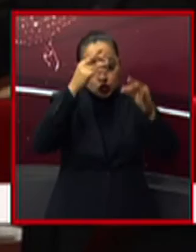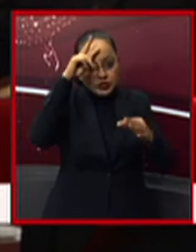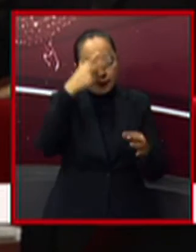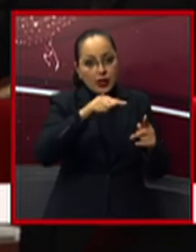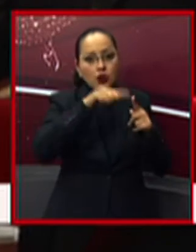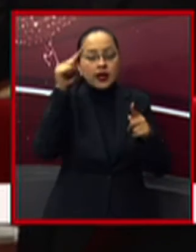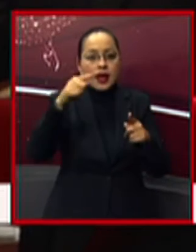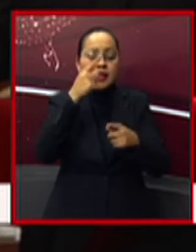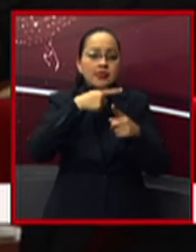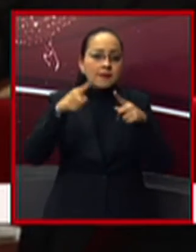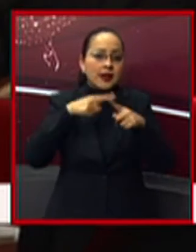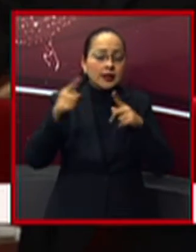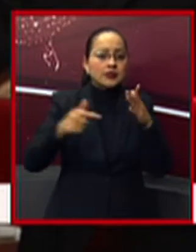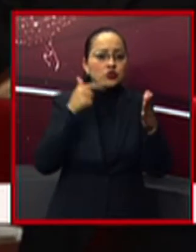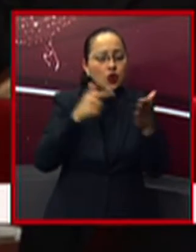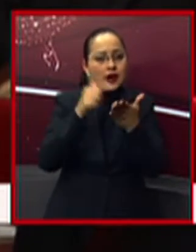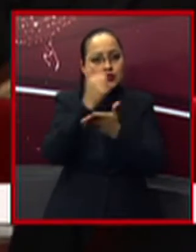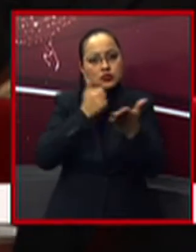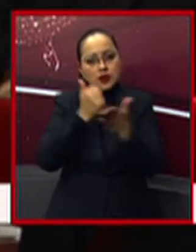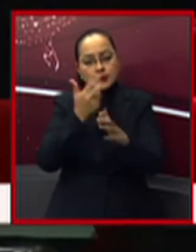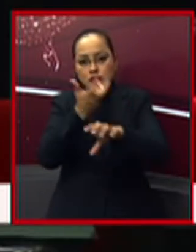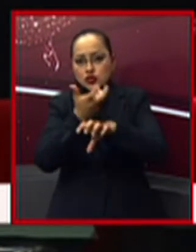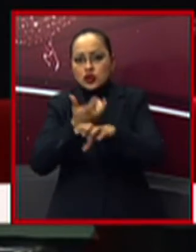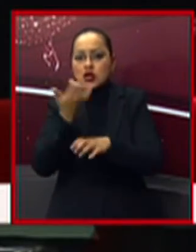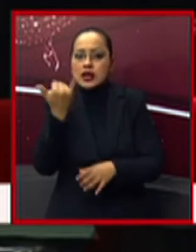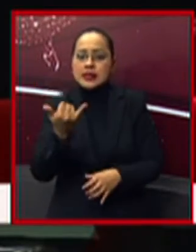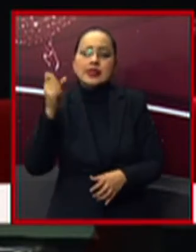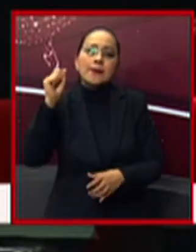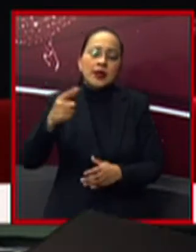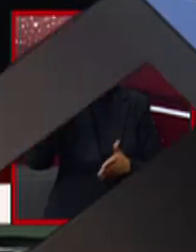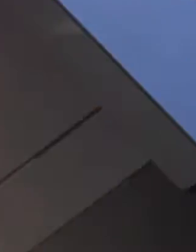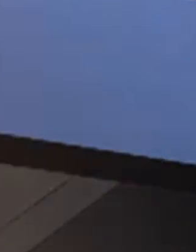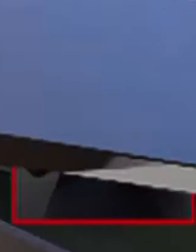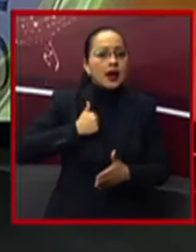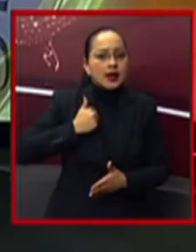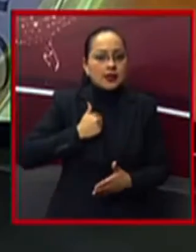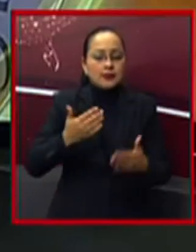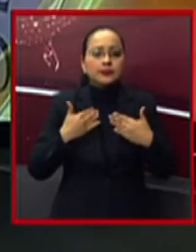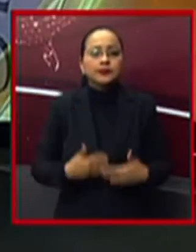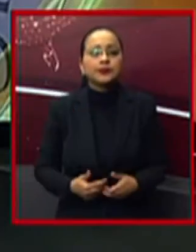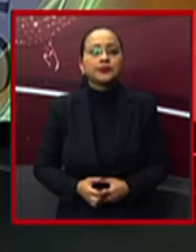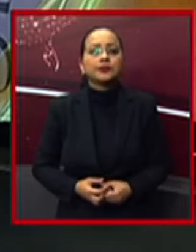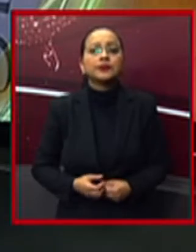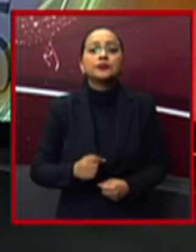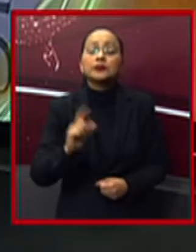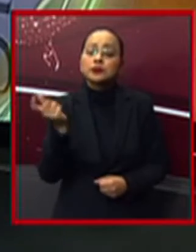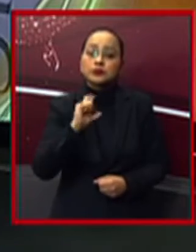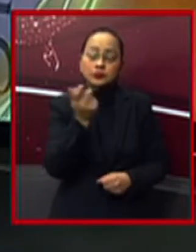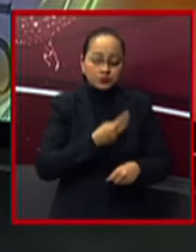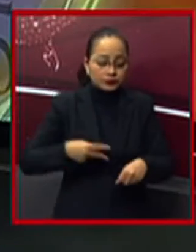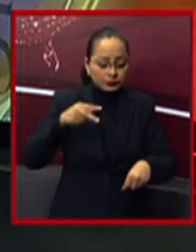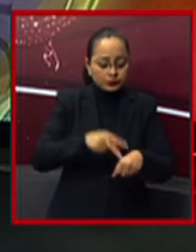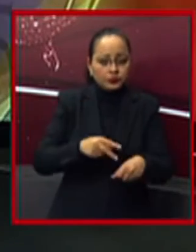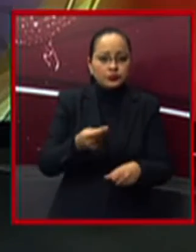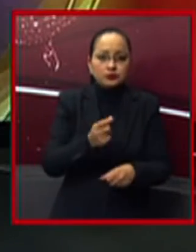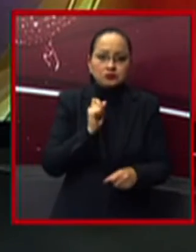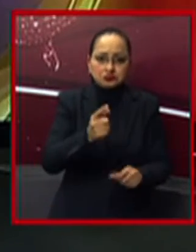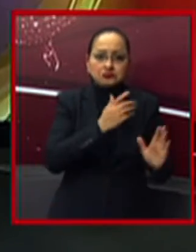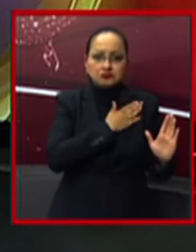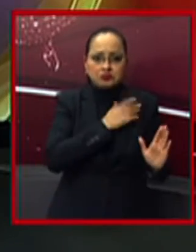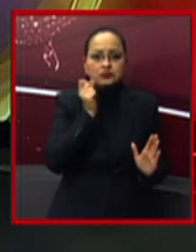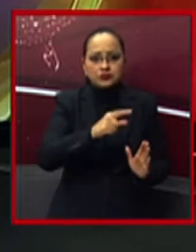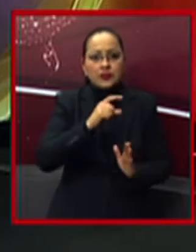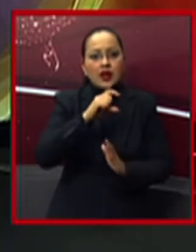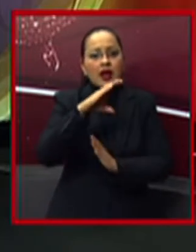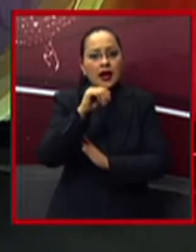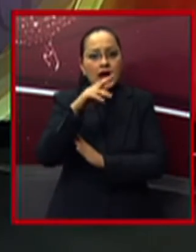en diversos estados de los Estados Unidos y de Canadá. Al tomar protesta al embajador de México en los Estados Unidos,